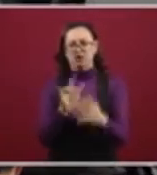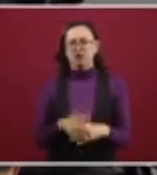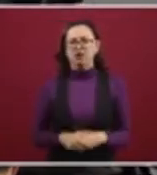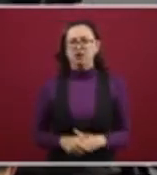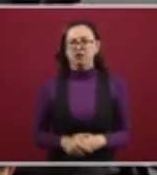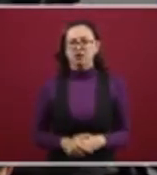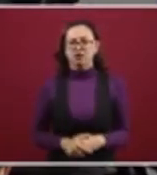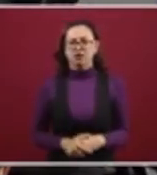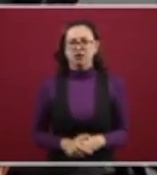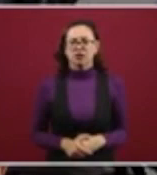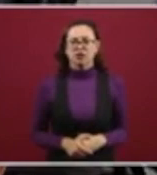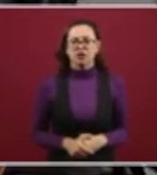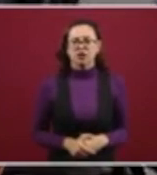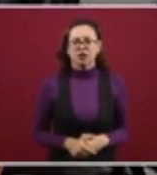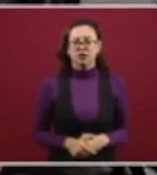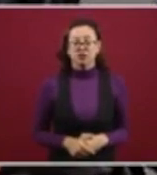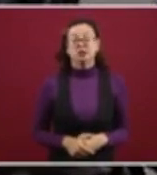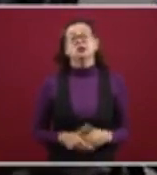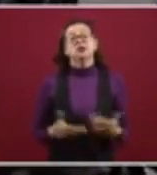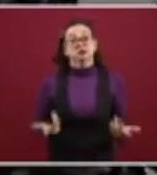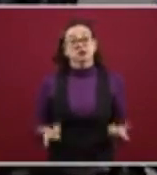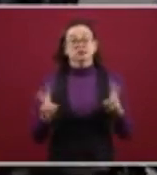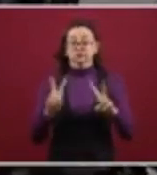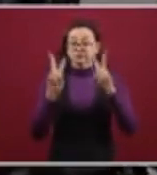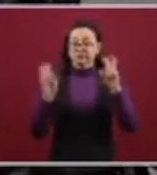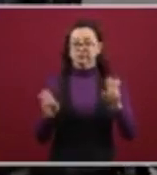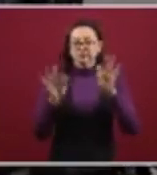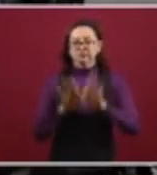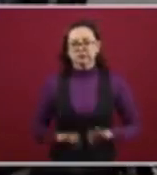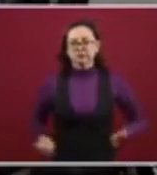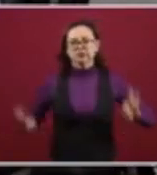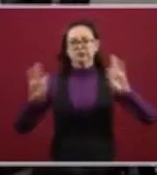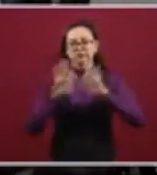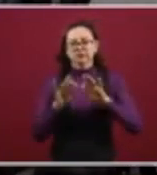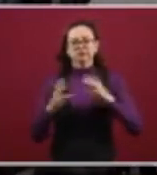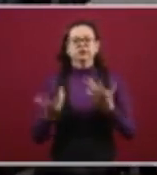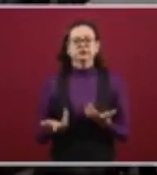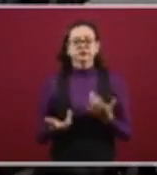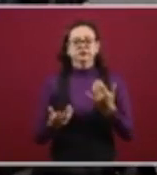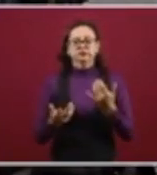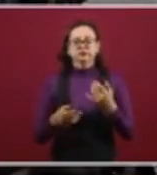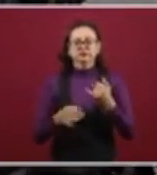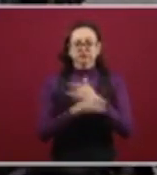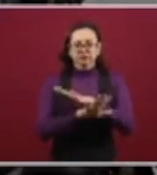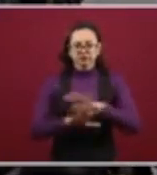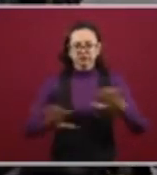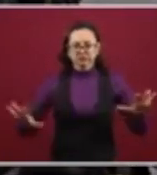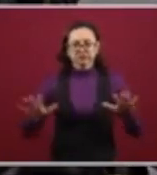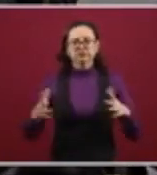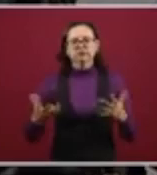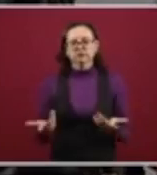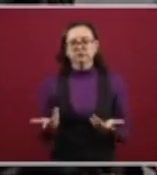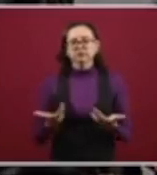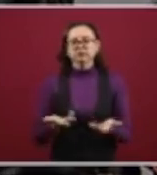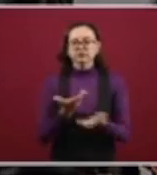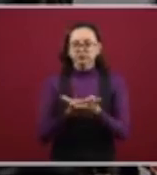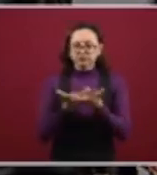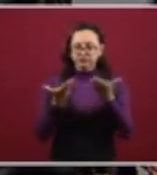Bueno, pues estuvo muy importante esta primera parte de la conferencia y si les